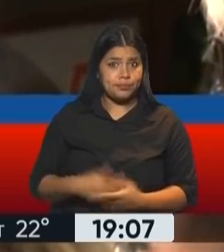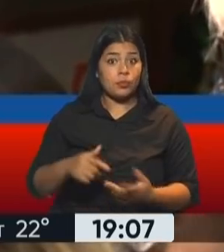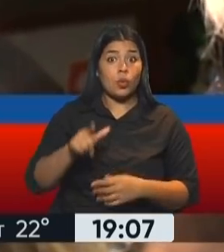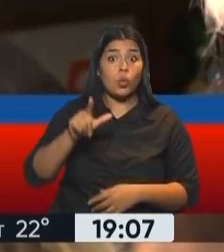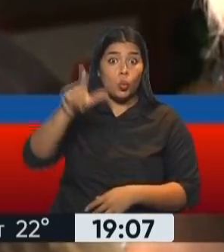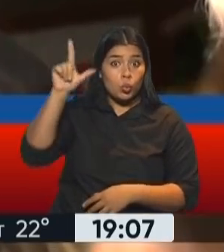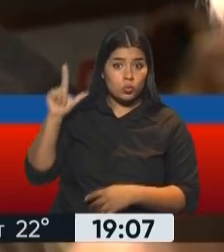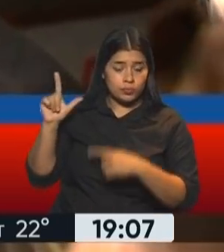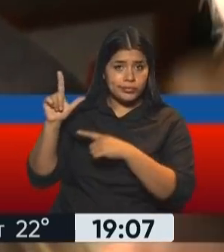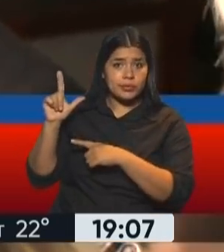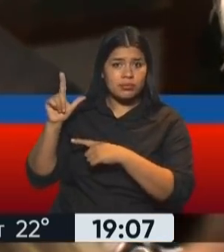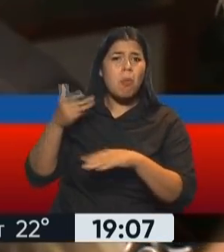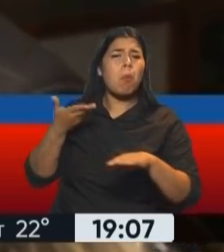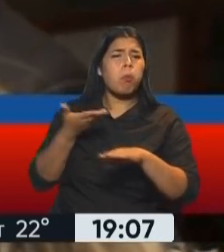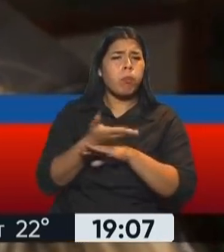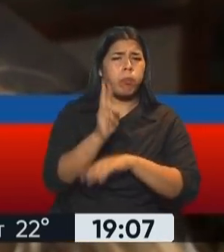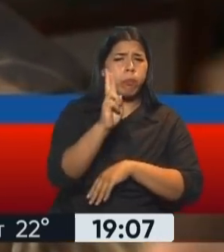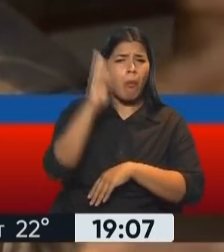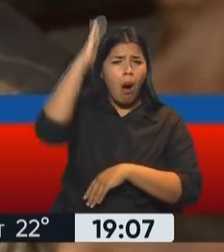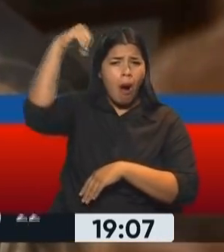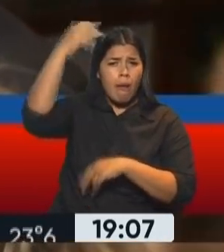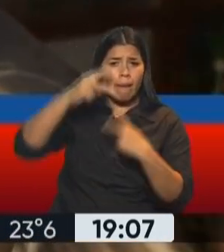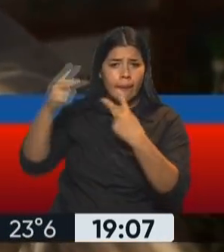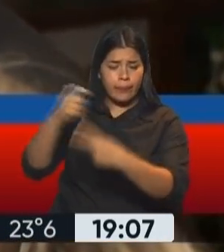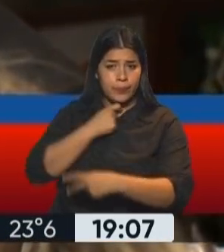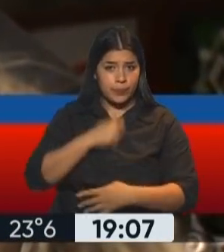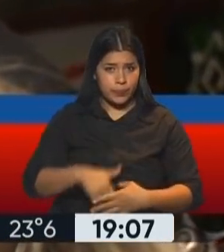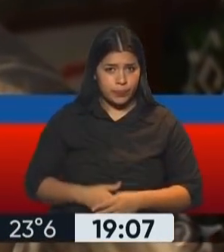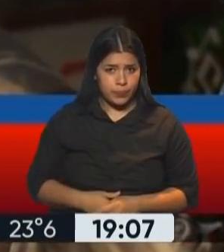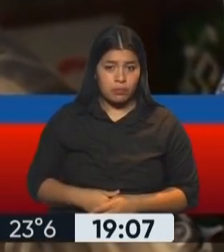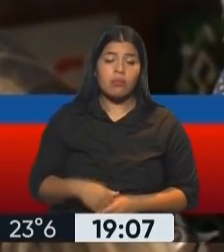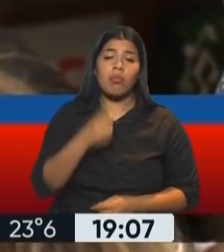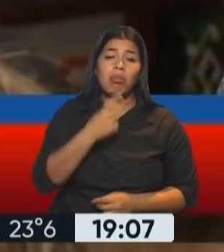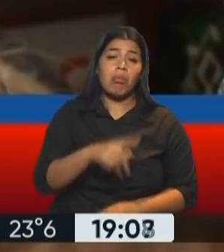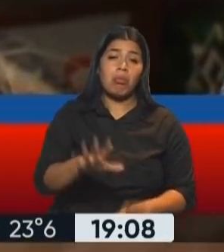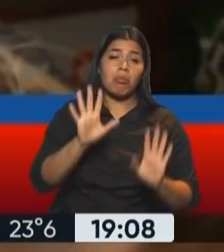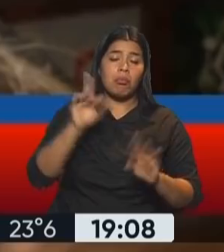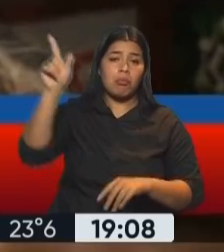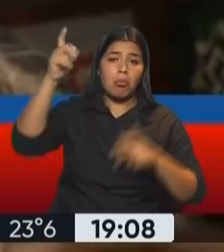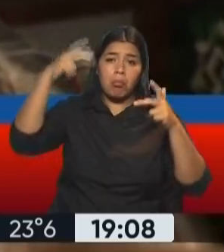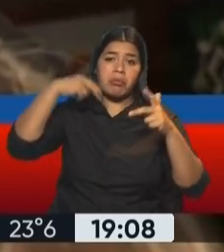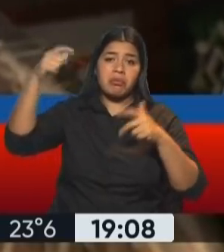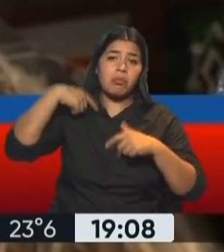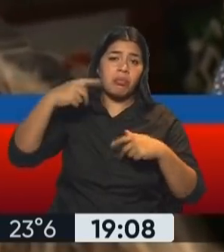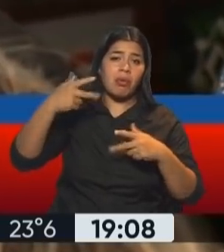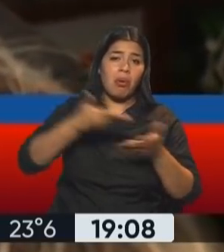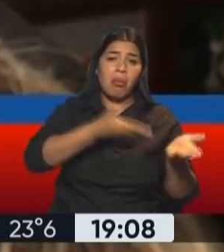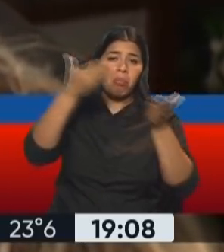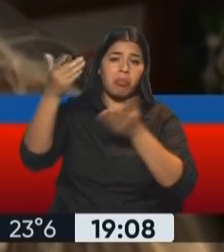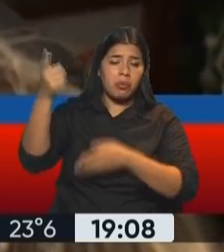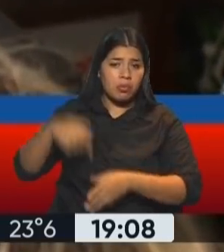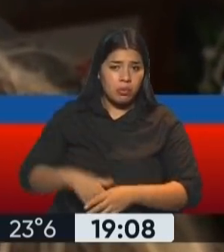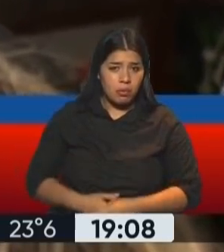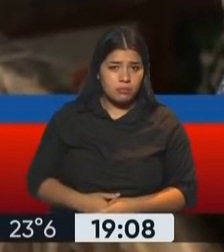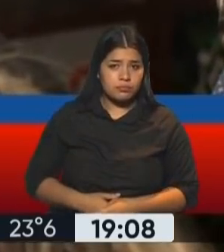lunes solicitó autorización para irse a Arabia Saudita con una supuesta invitación del príncipe de allí